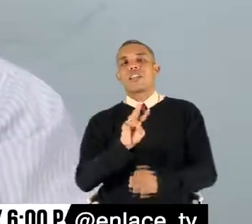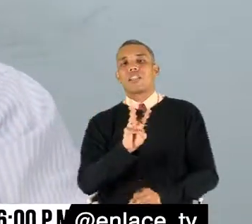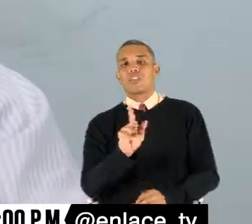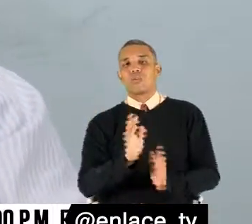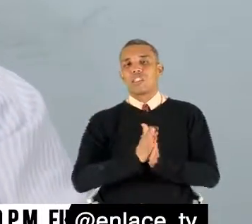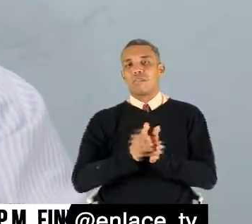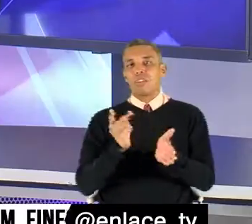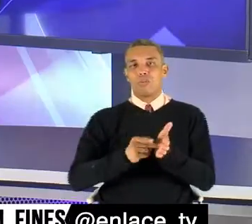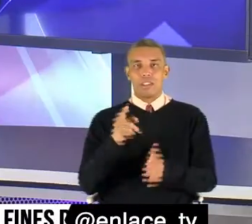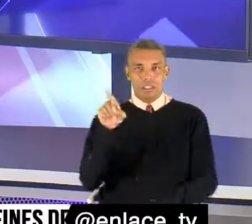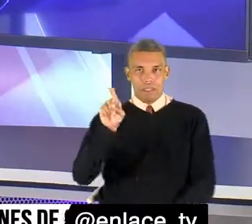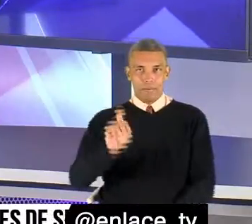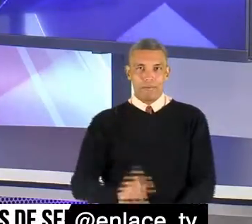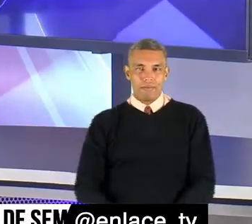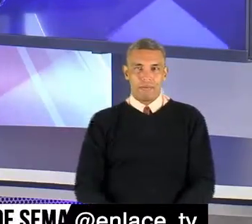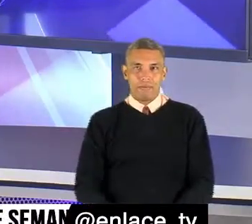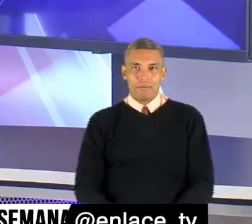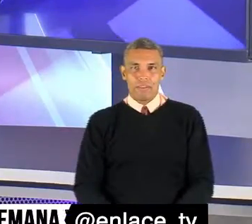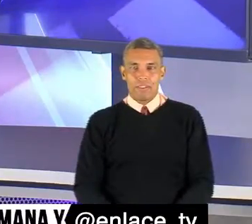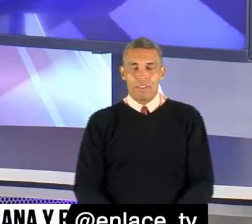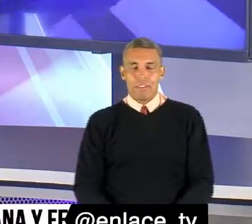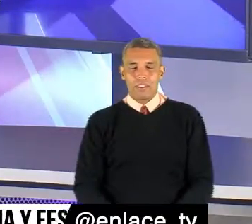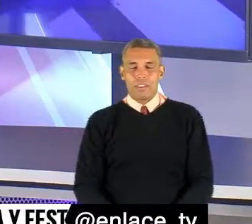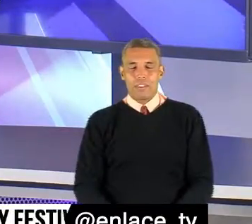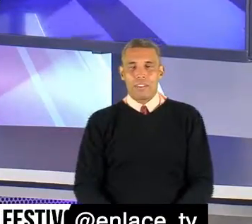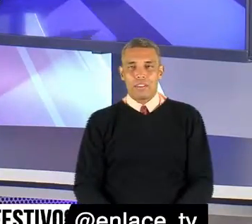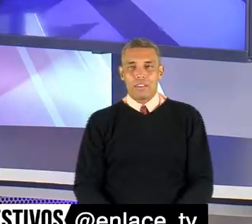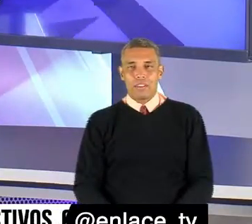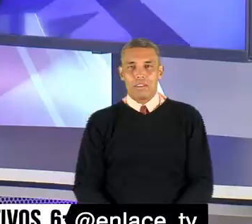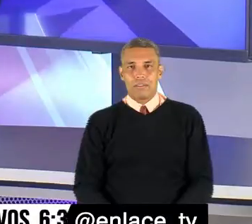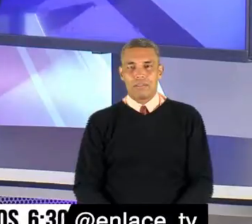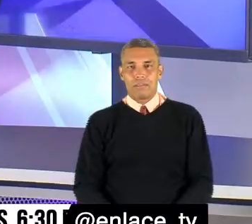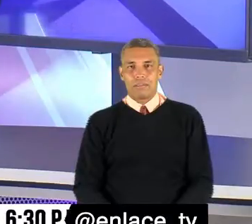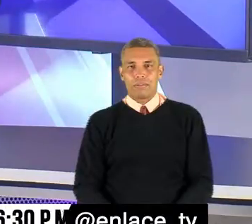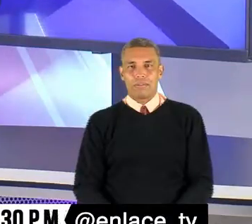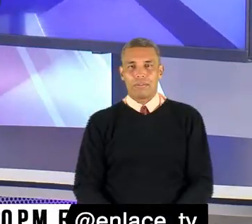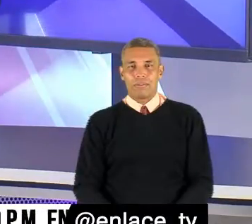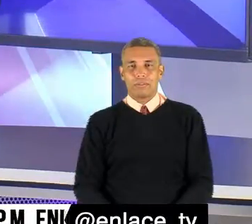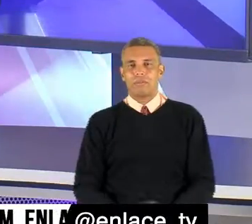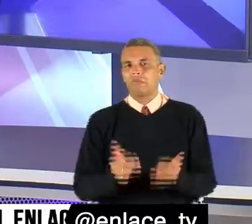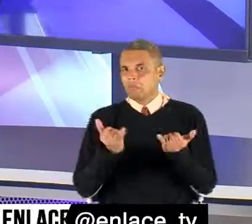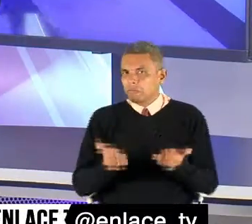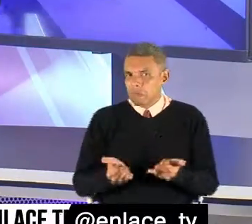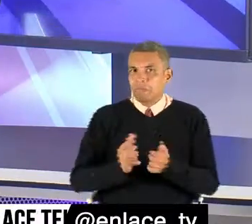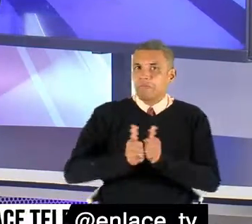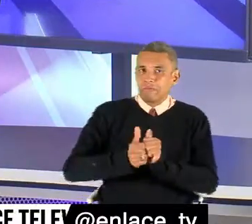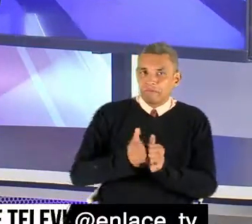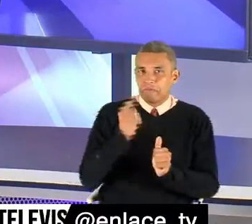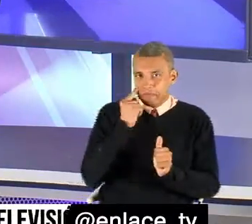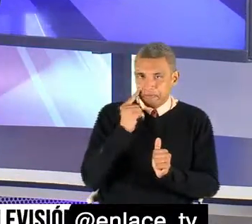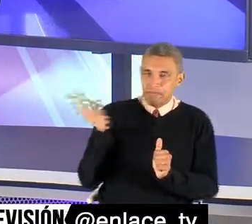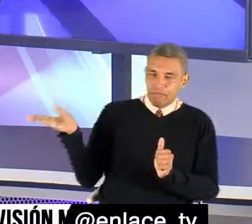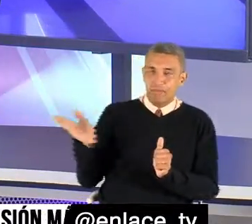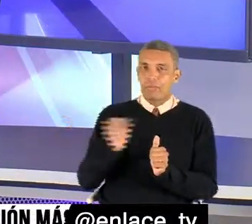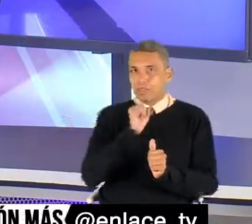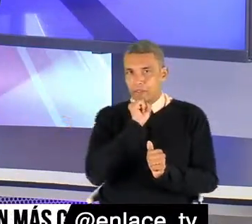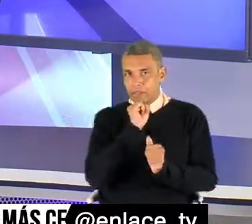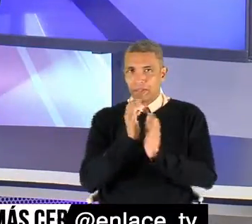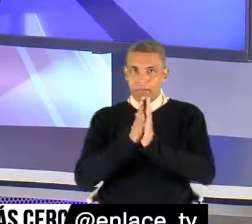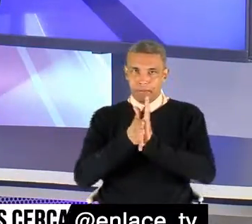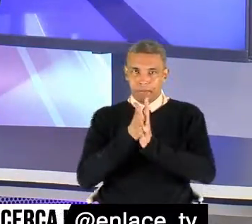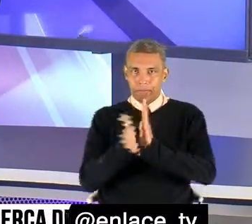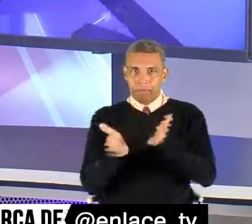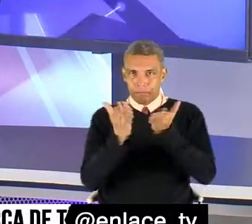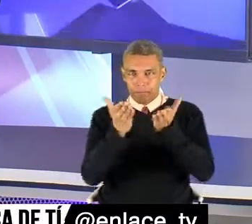diciembre. Y a las 6:24 minutos llega el momento de conocer la información deportiva. Luis Alfonso, el Pocho Molina, ya está con